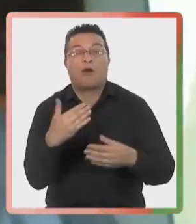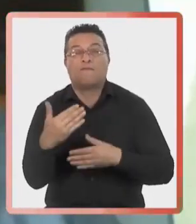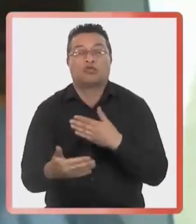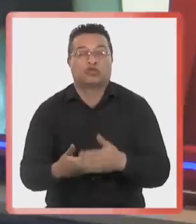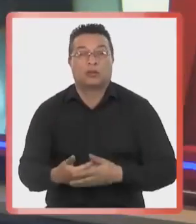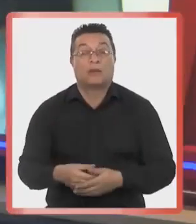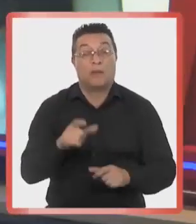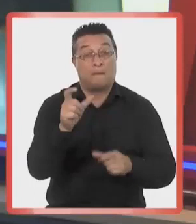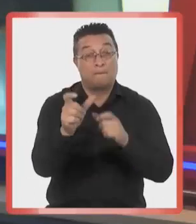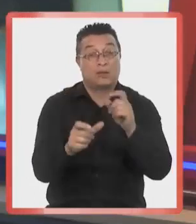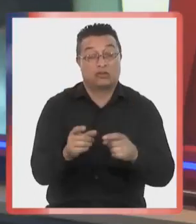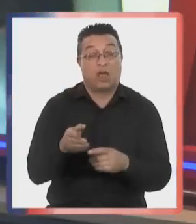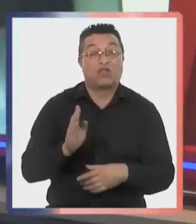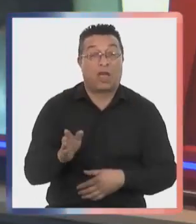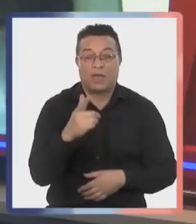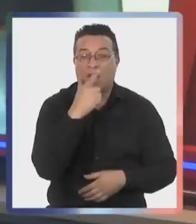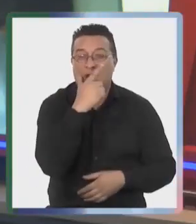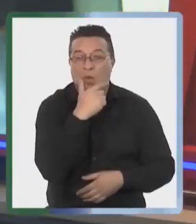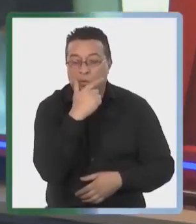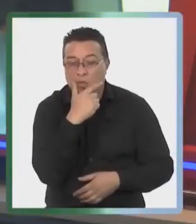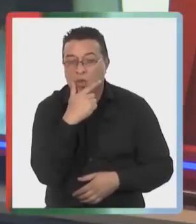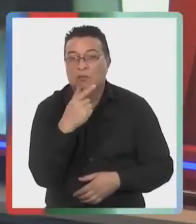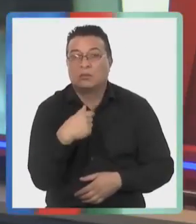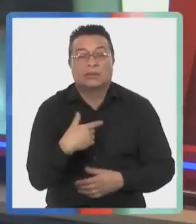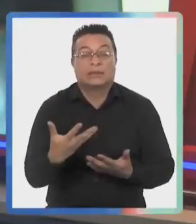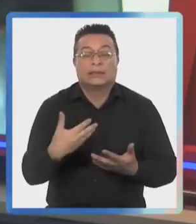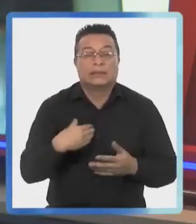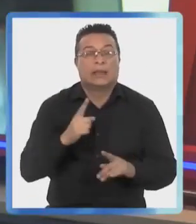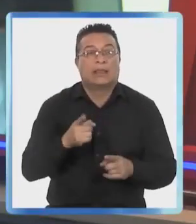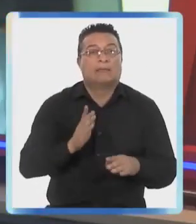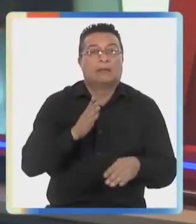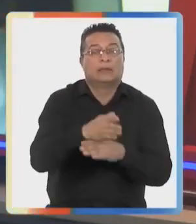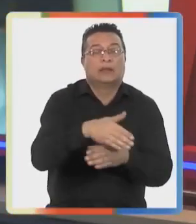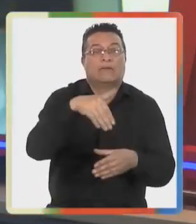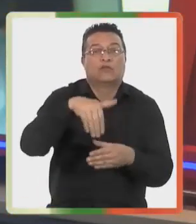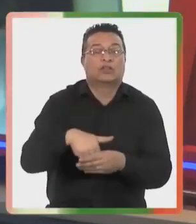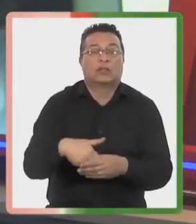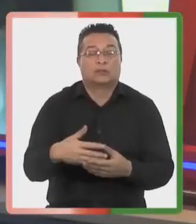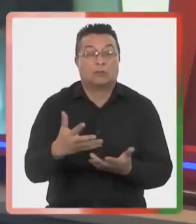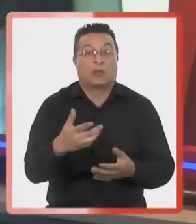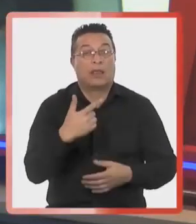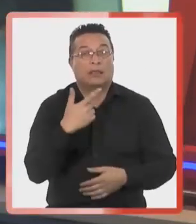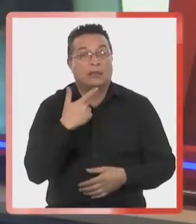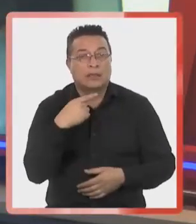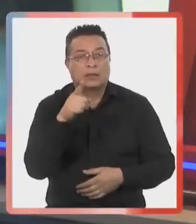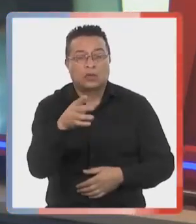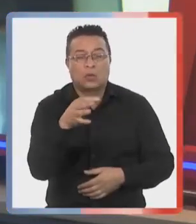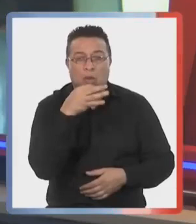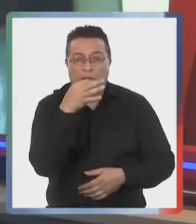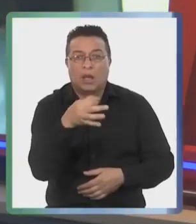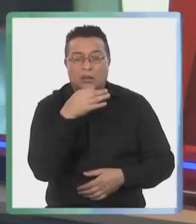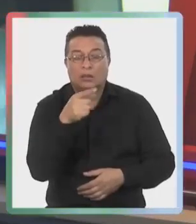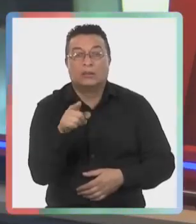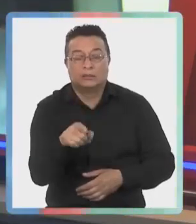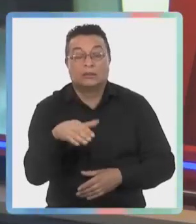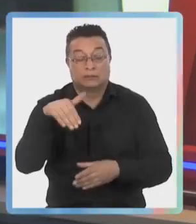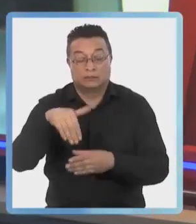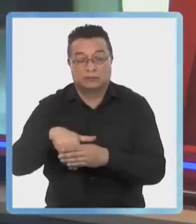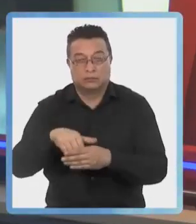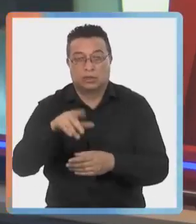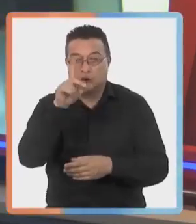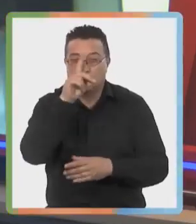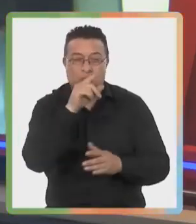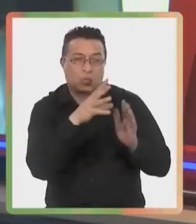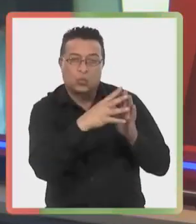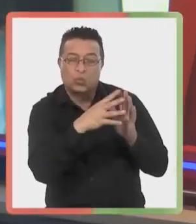funciona. Para la gente que todavía tiene dudas y dice, pero es que, ¿qué tengo que ir a votar? Bueno, es bien interesante lo que usted explicaba. Esto es una especie de elección